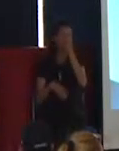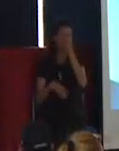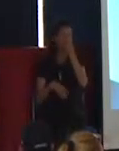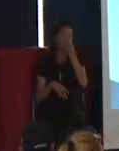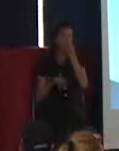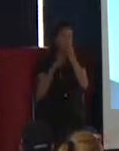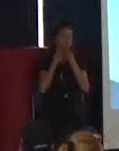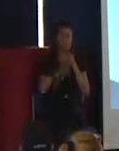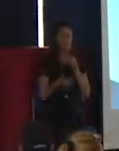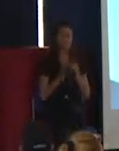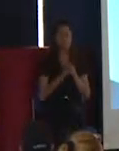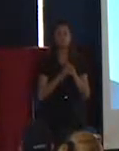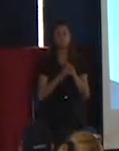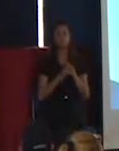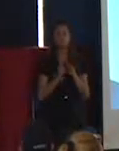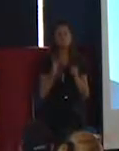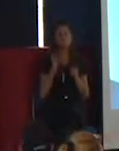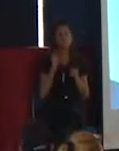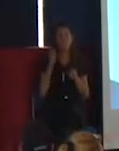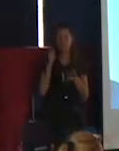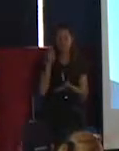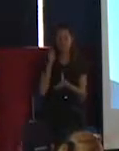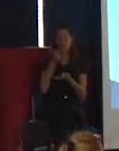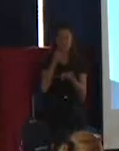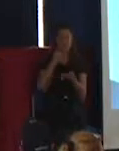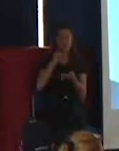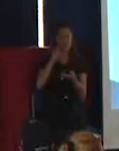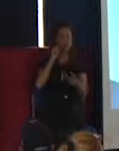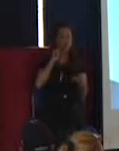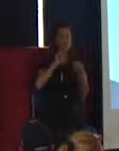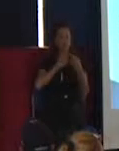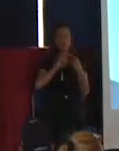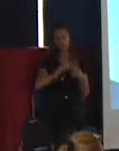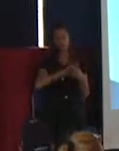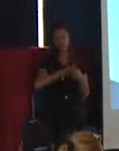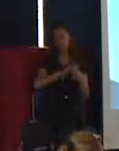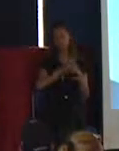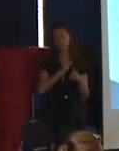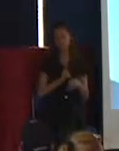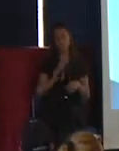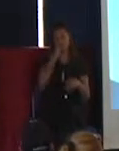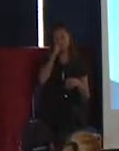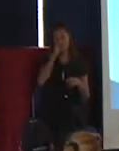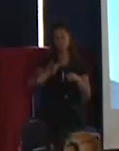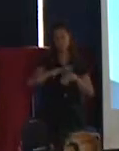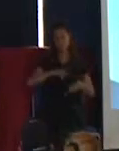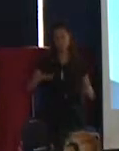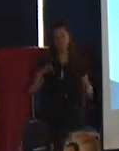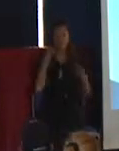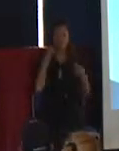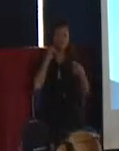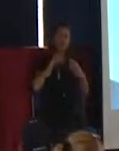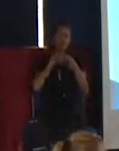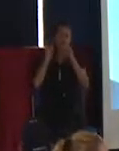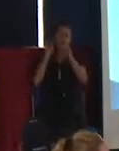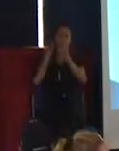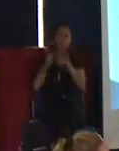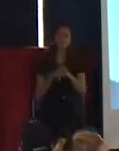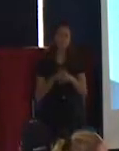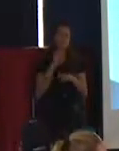escojan ese rubro que se va a implementar para las políticas públicas, para la formación, para la